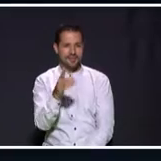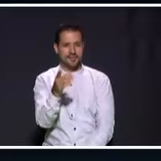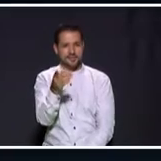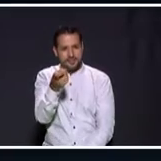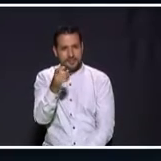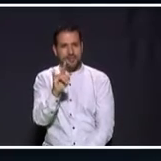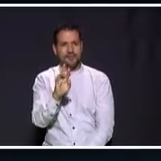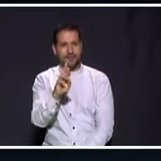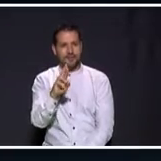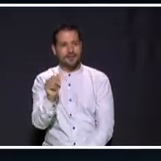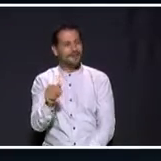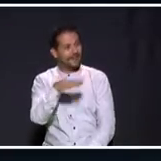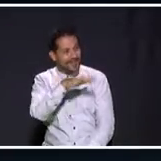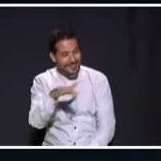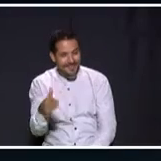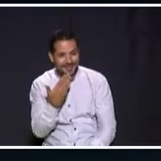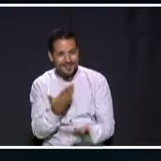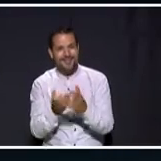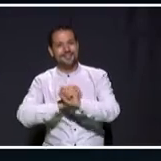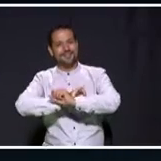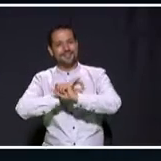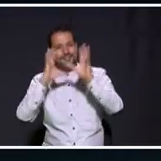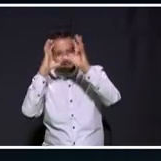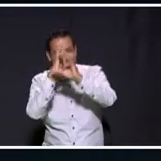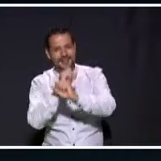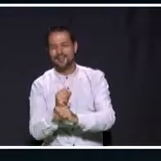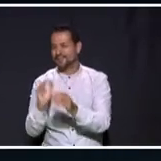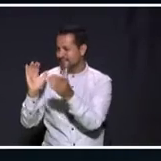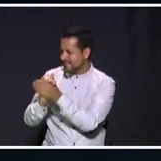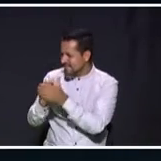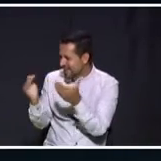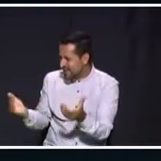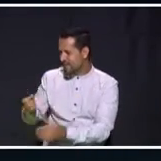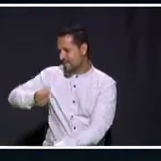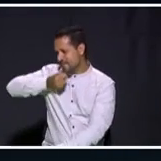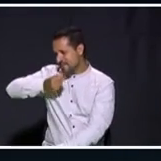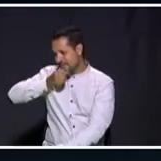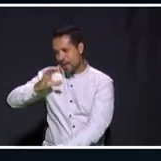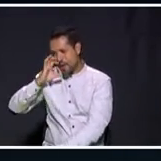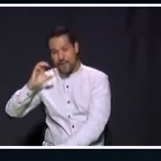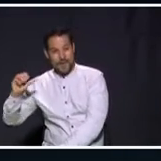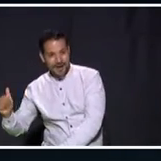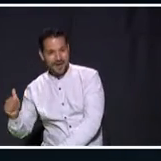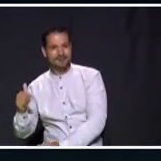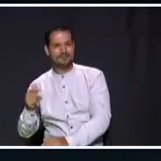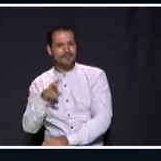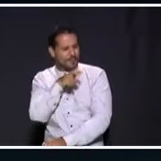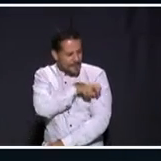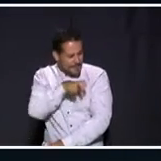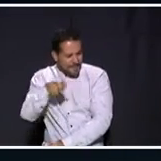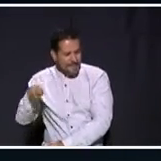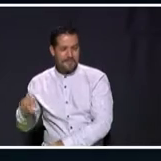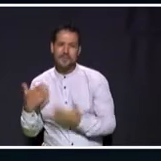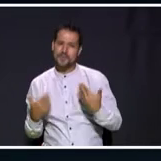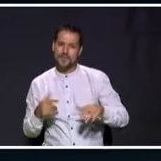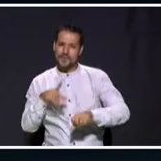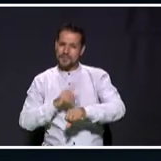antioquia buenas noches un saludo a mónica a oscar a mis compañeros un momento dulce